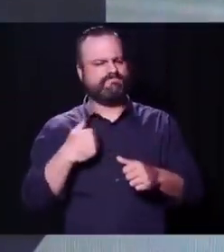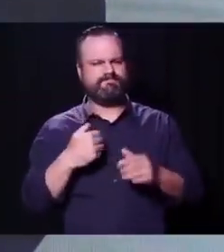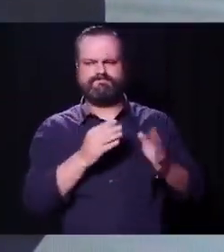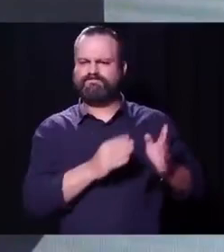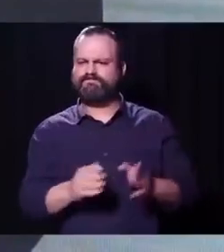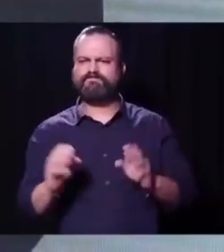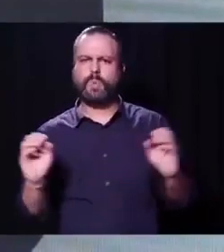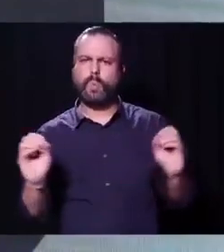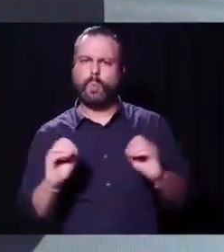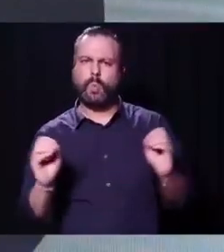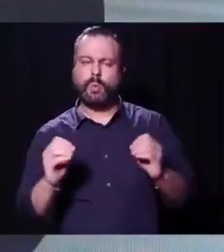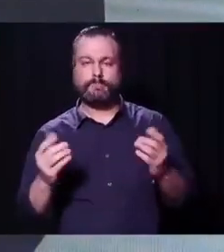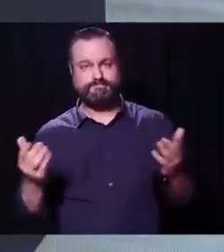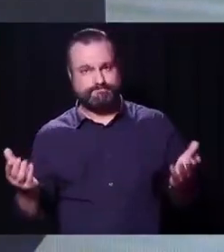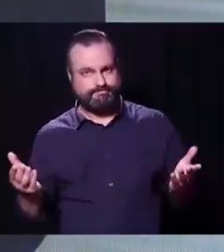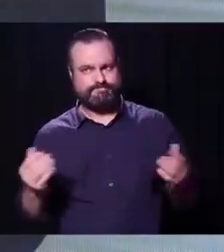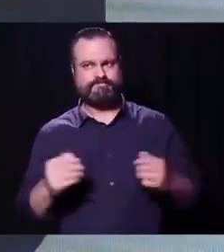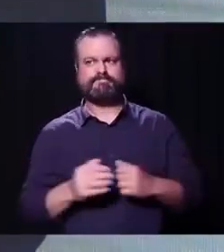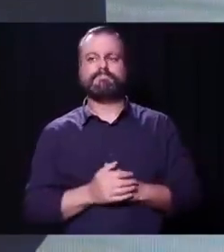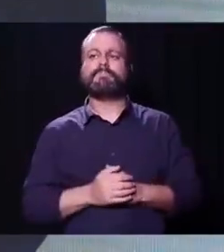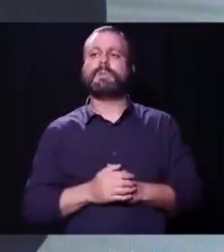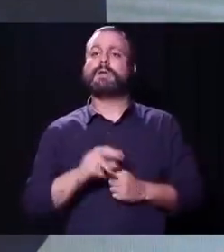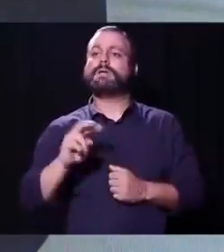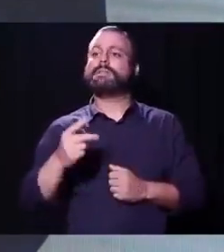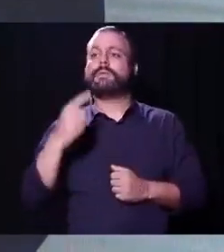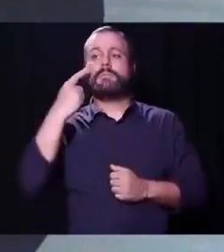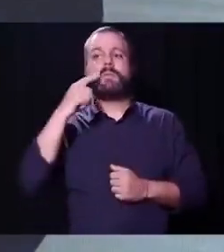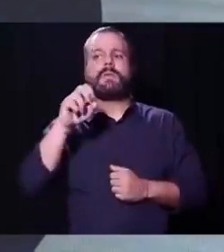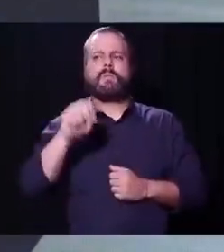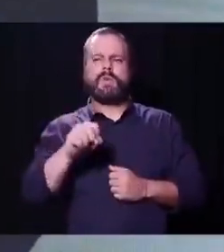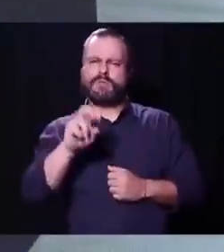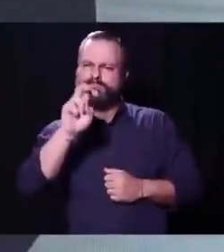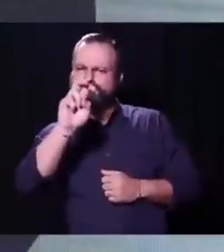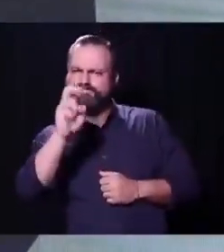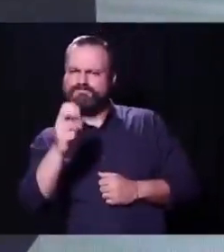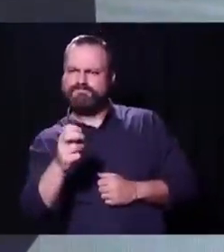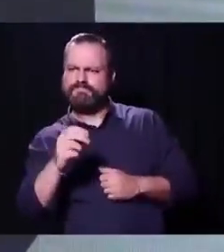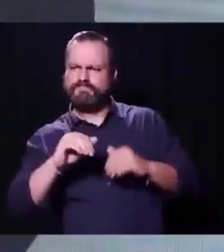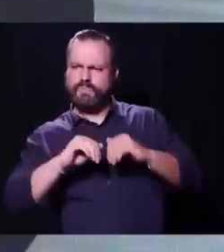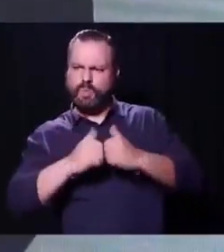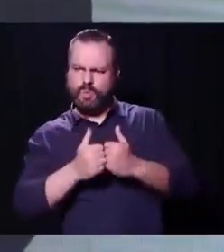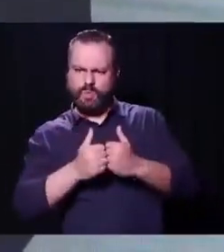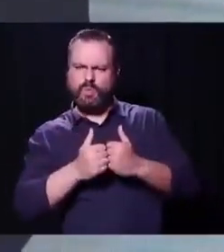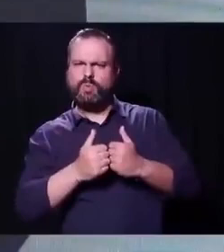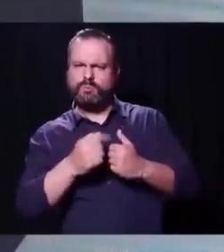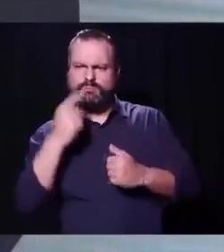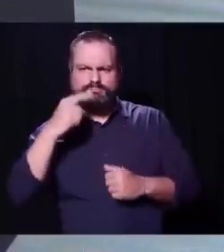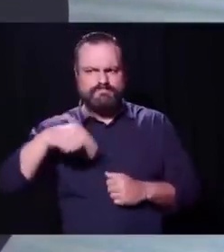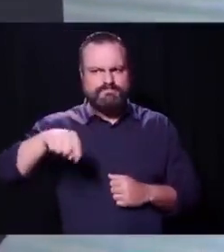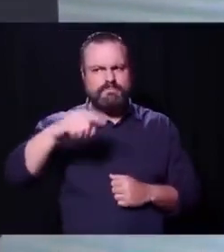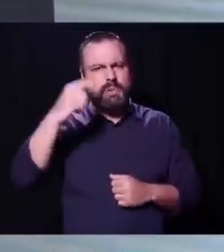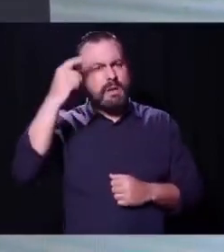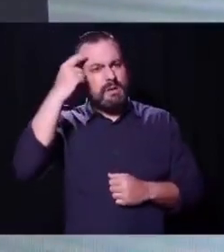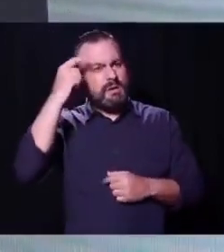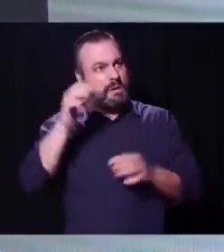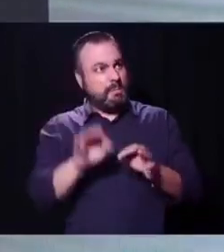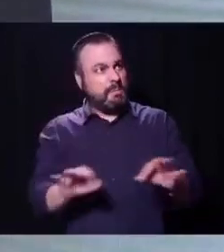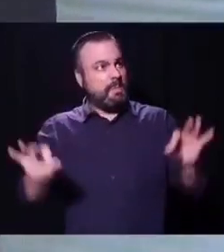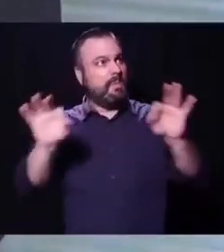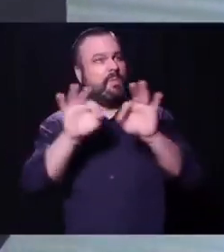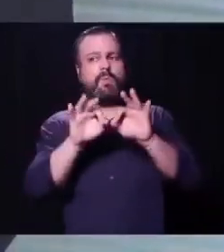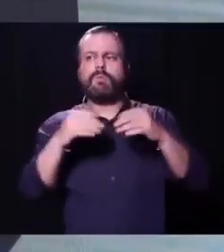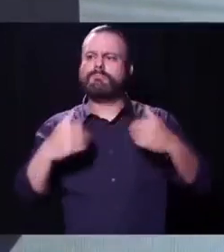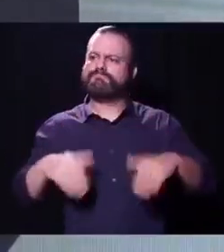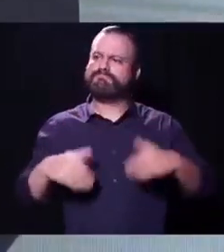improvisa. Y ese es uno de los temas que tenemos que corregir en Panamá. La planificación es muy importante. Por otro lado, el